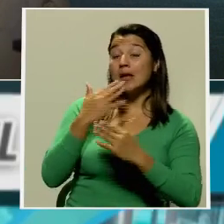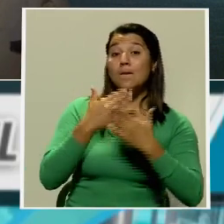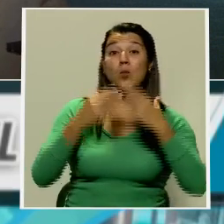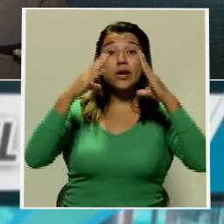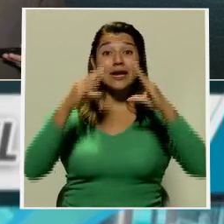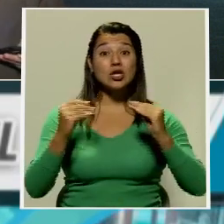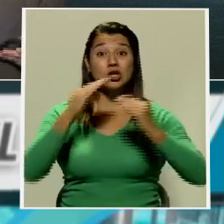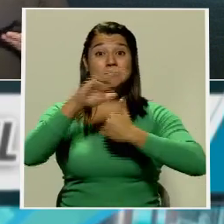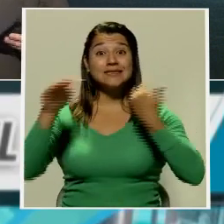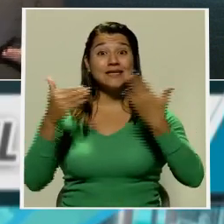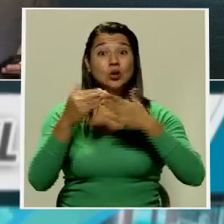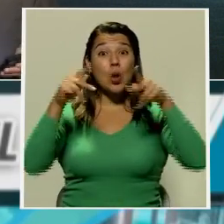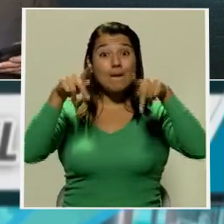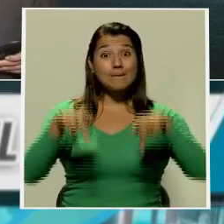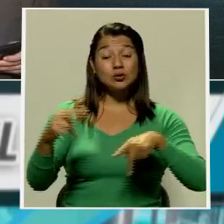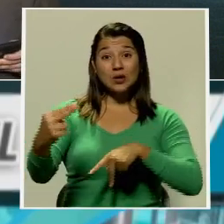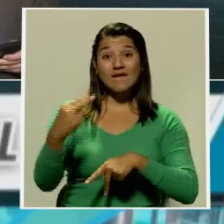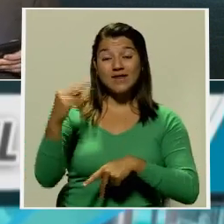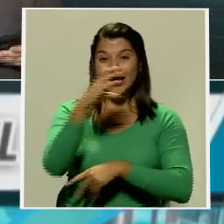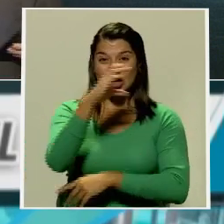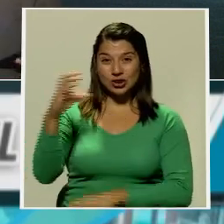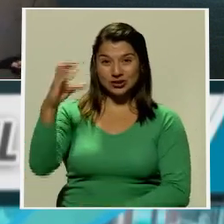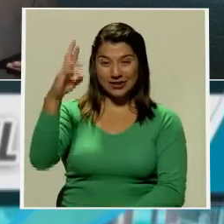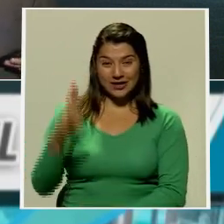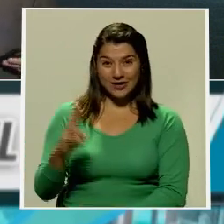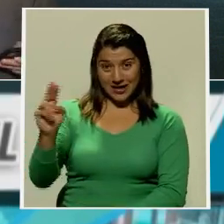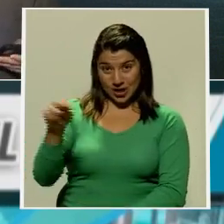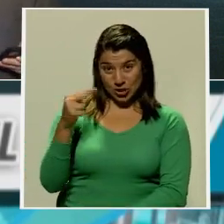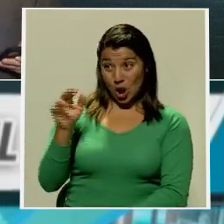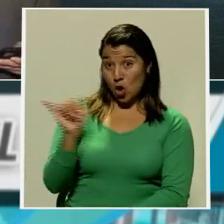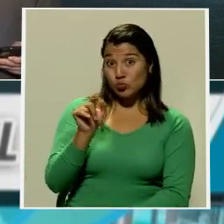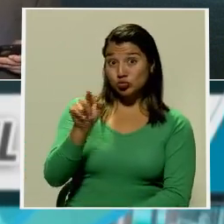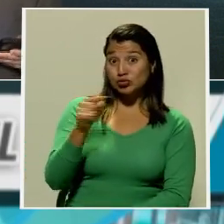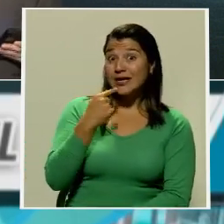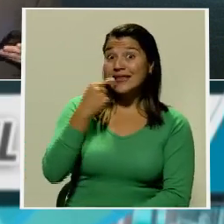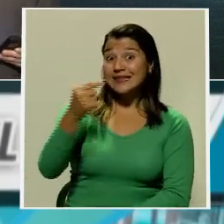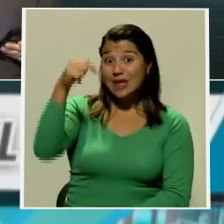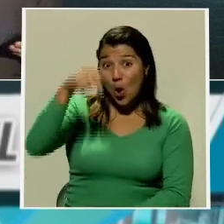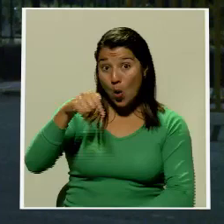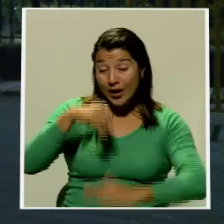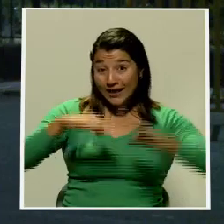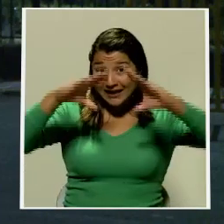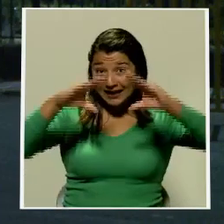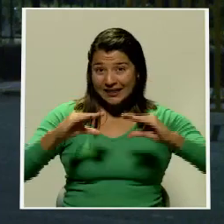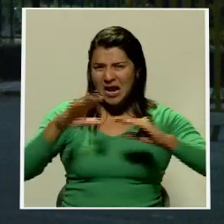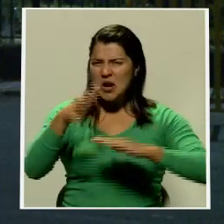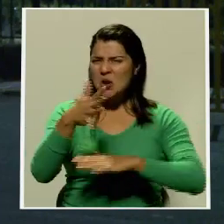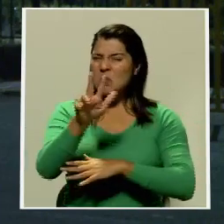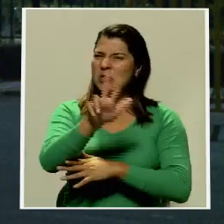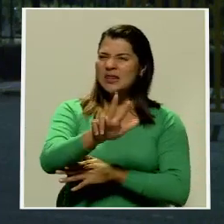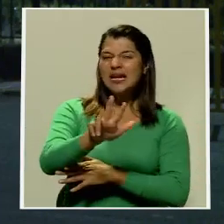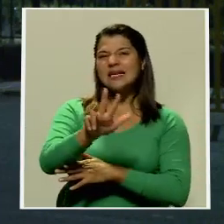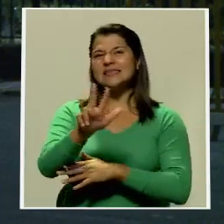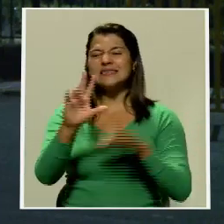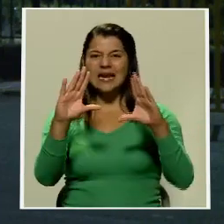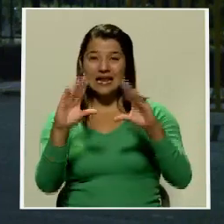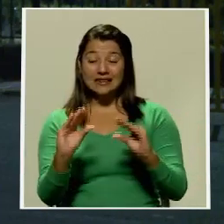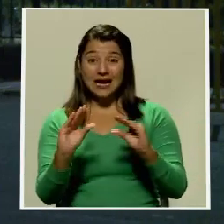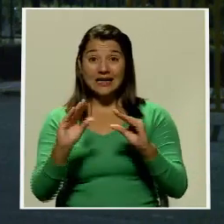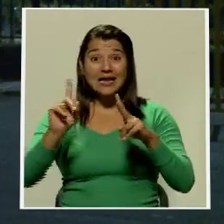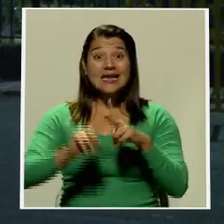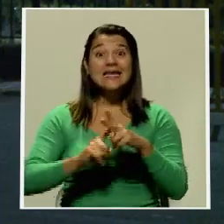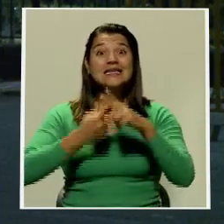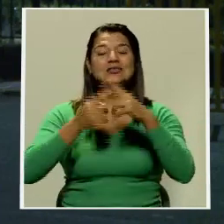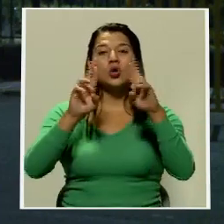los que nos siguen a través de Costa Rica Noticias. Como usted lo dice, hoy en horas de la tarde, a eso de las 3:00, yo inicio